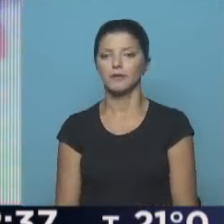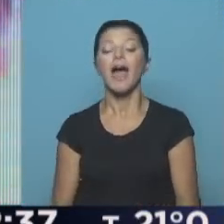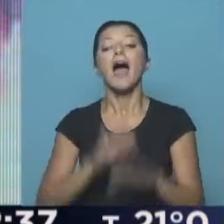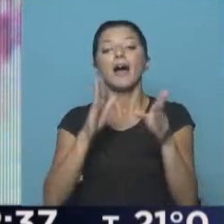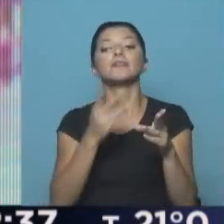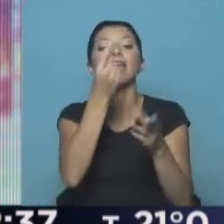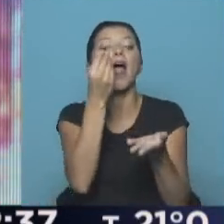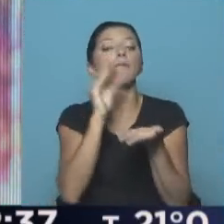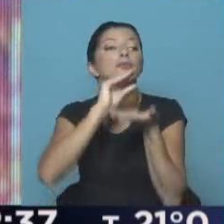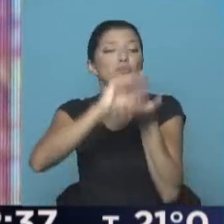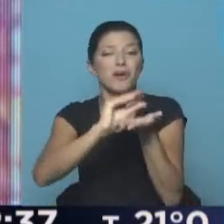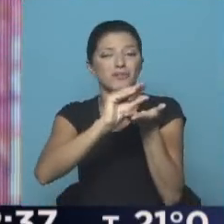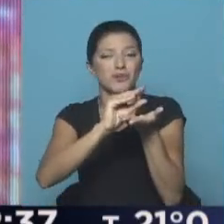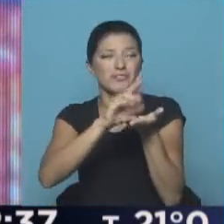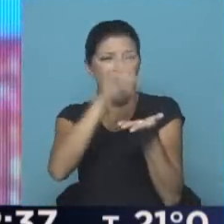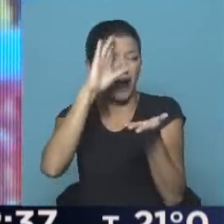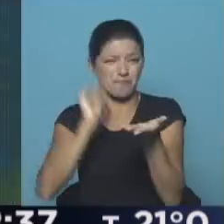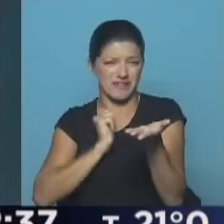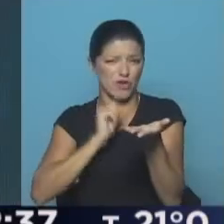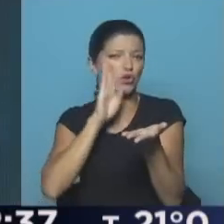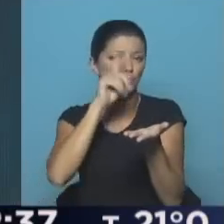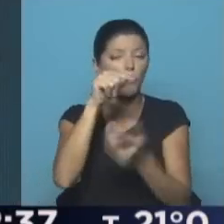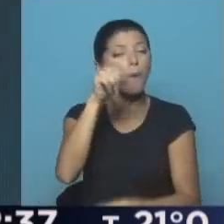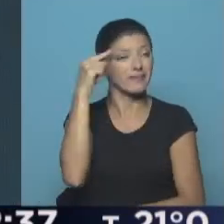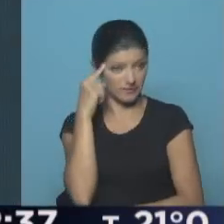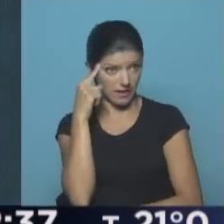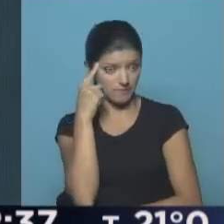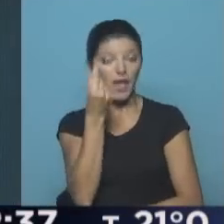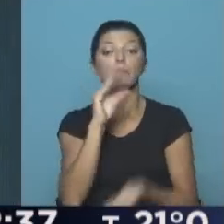del Pentágono. Pensá que los Estados Unidos tienen un presupuesto